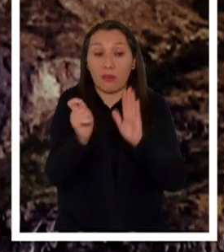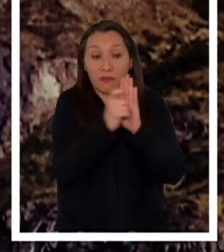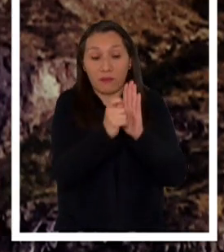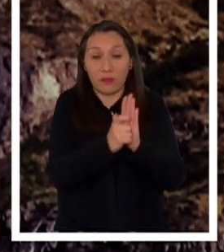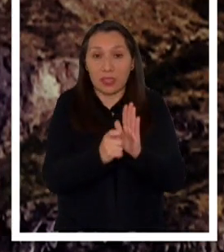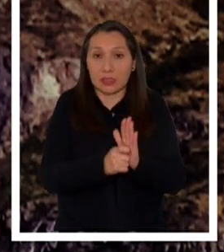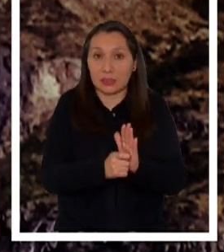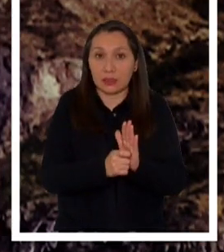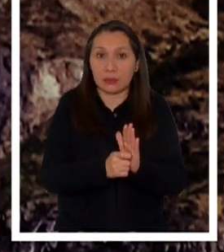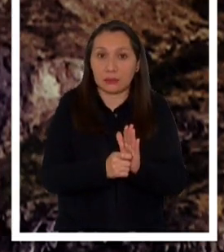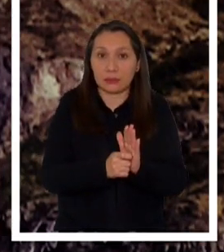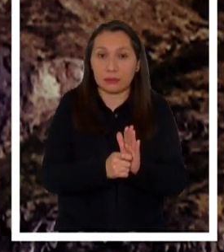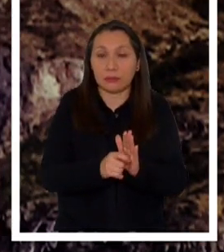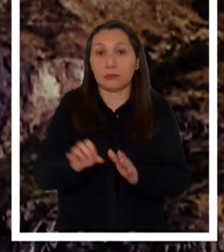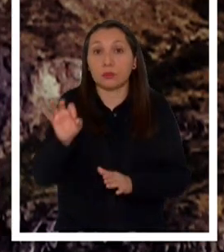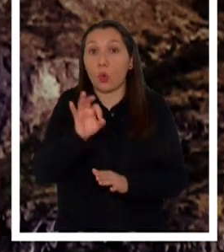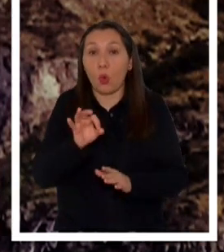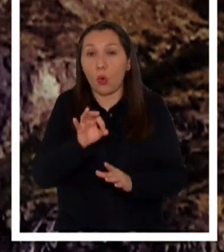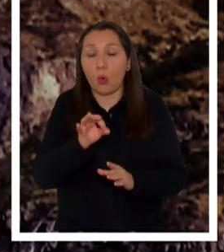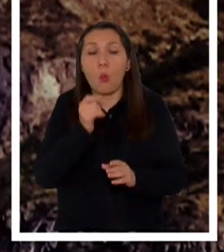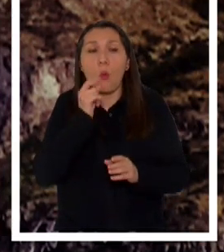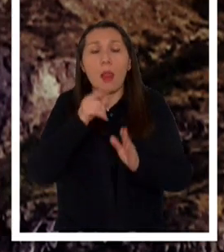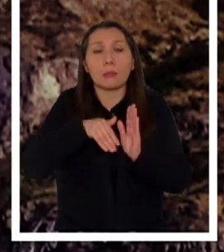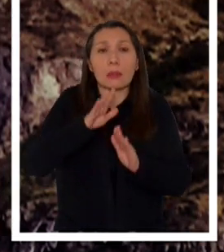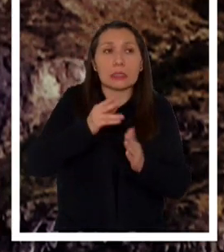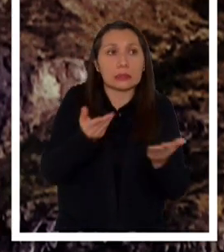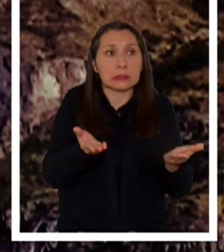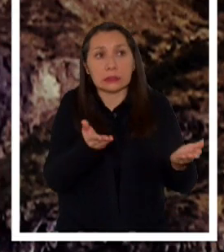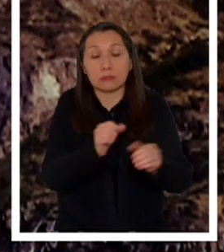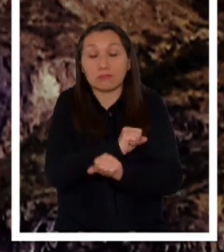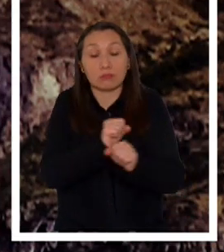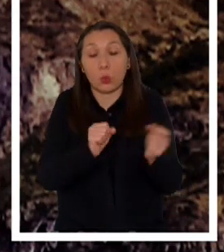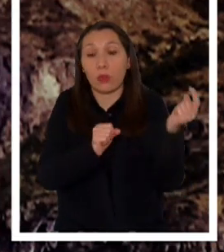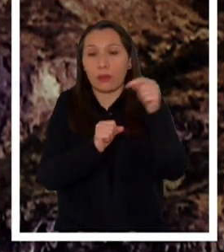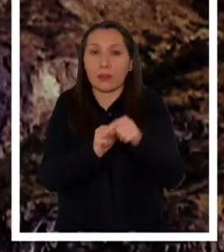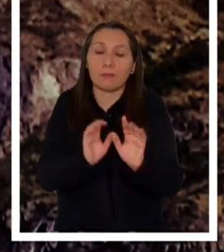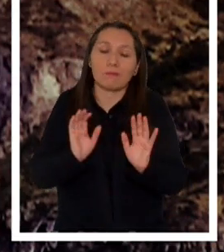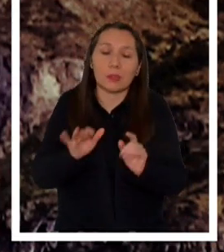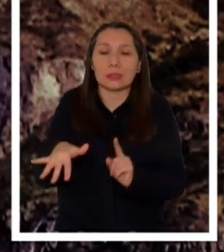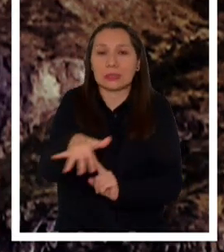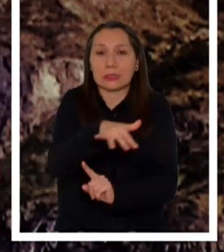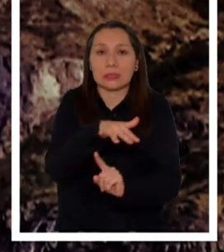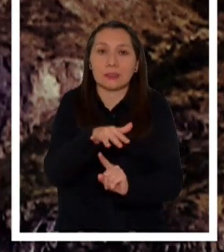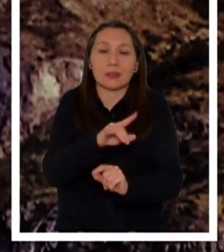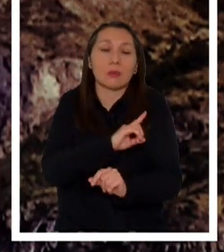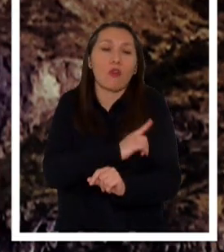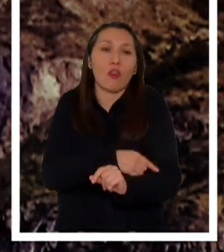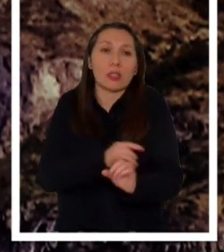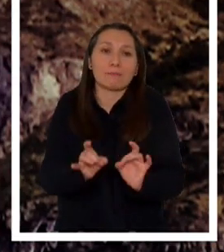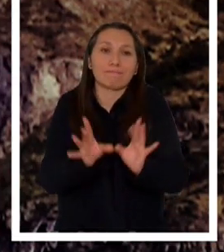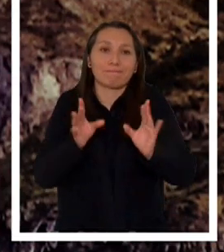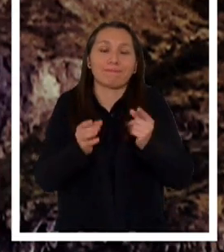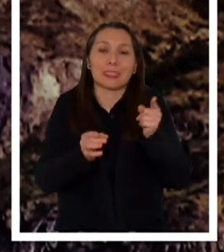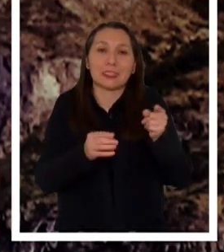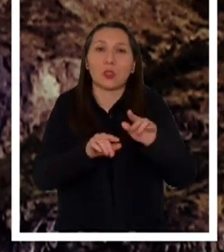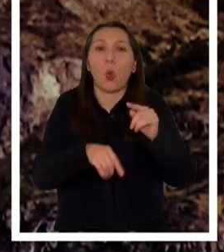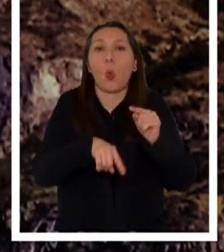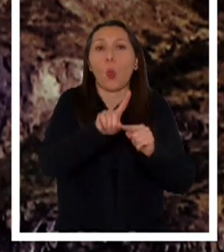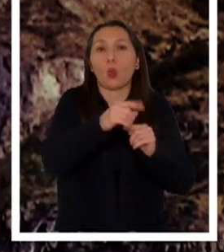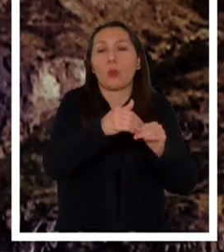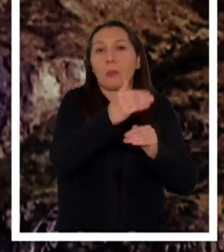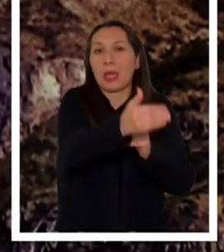calendario o la priorización no lo permite bueno es una situación de fuerza mayor pero claramente